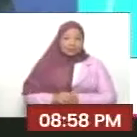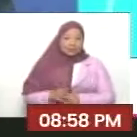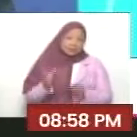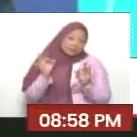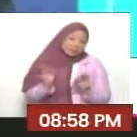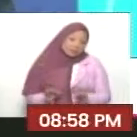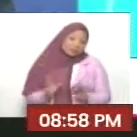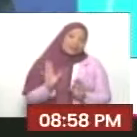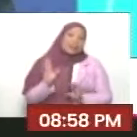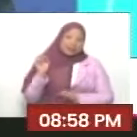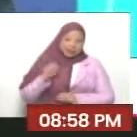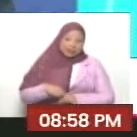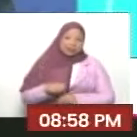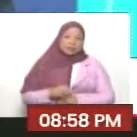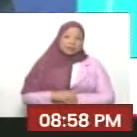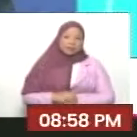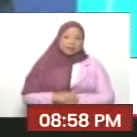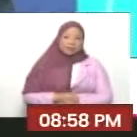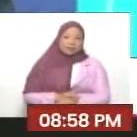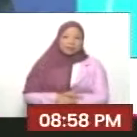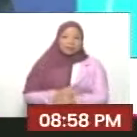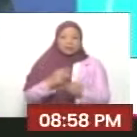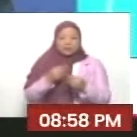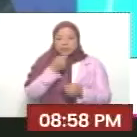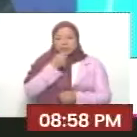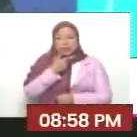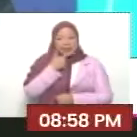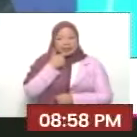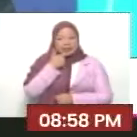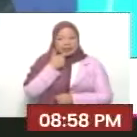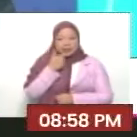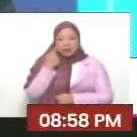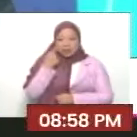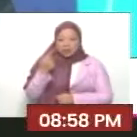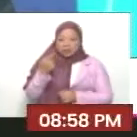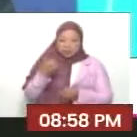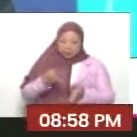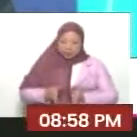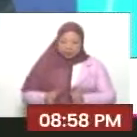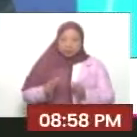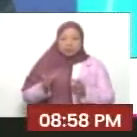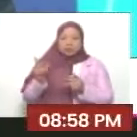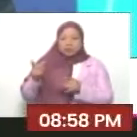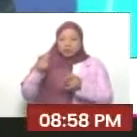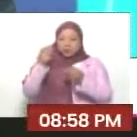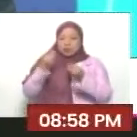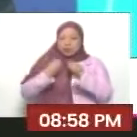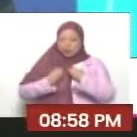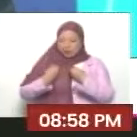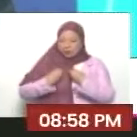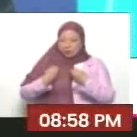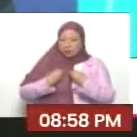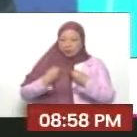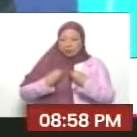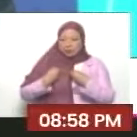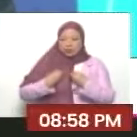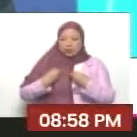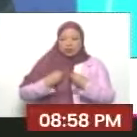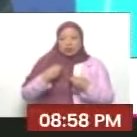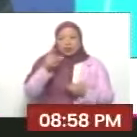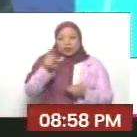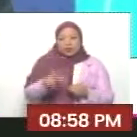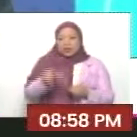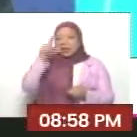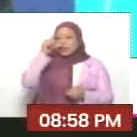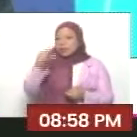Correcto, naciste en Villa de Cura, además. Tierra gloriosa que vio nacer, que vio andar, perdón, que vio vivir al gran